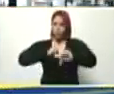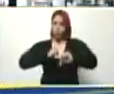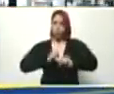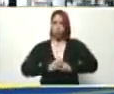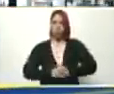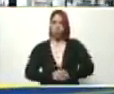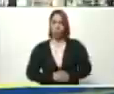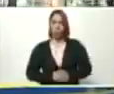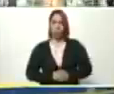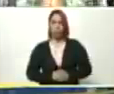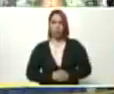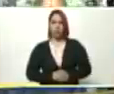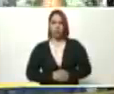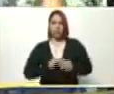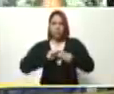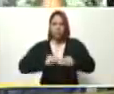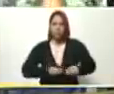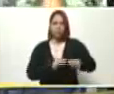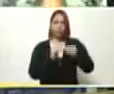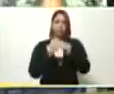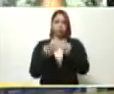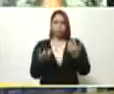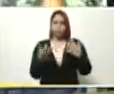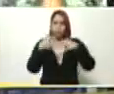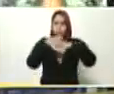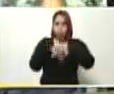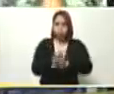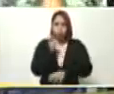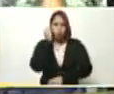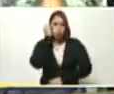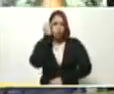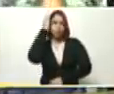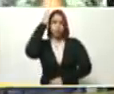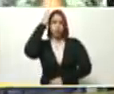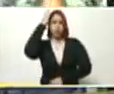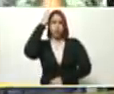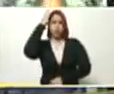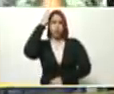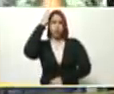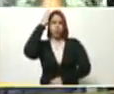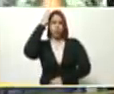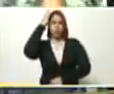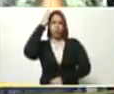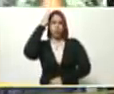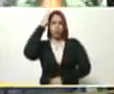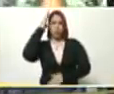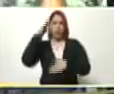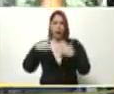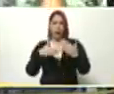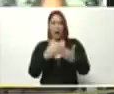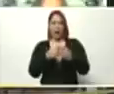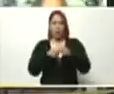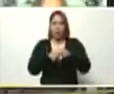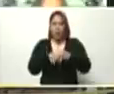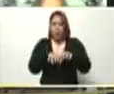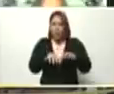hacia una recuperación integral de la capacidad y hacia un